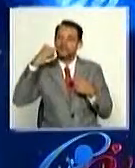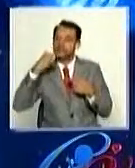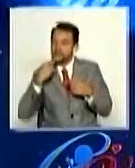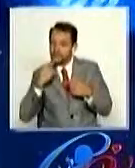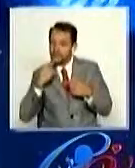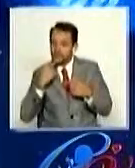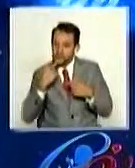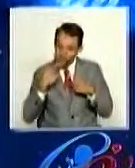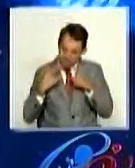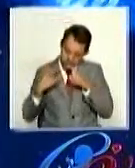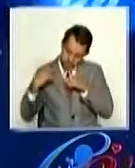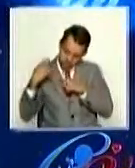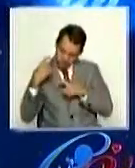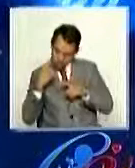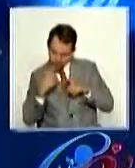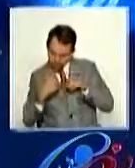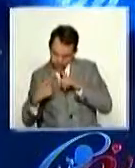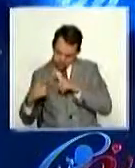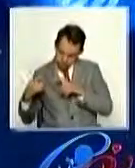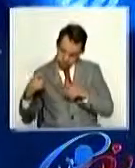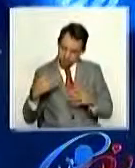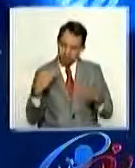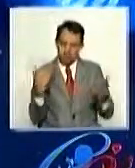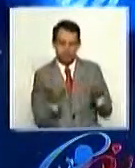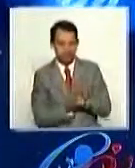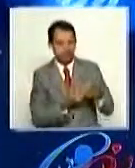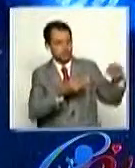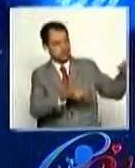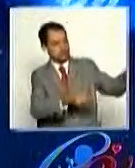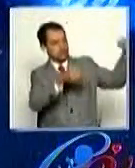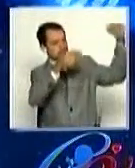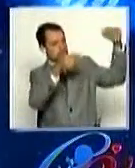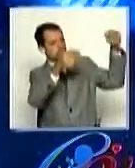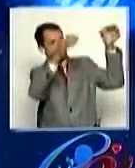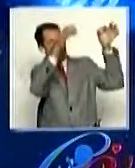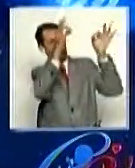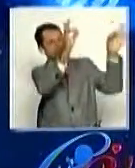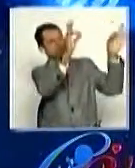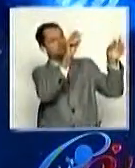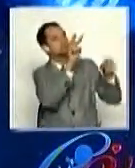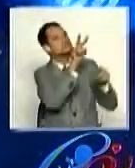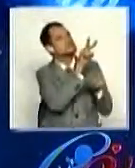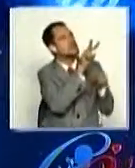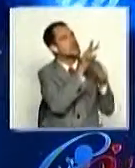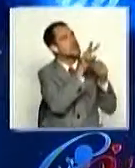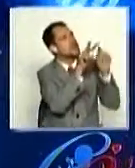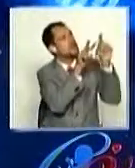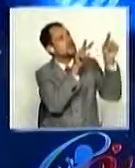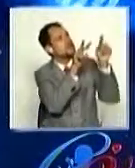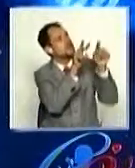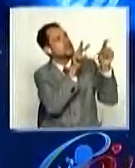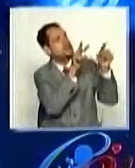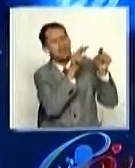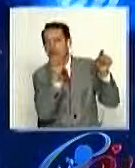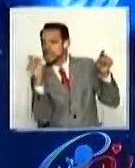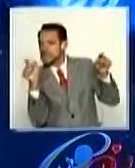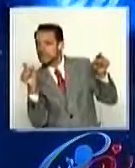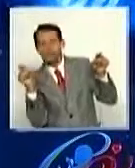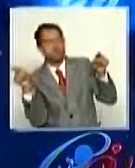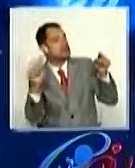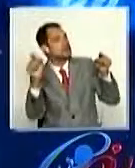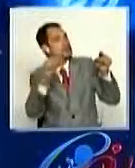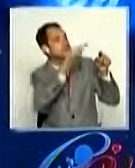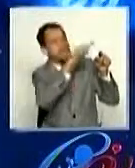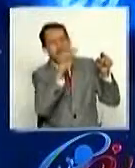el análisis, como hemos insistido, de la presencia de dientes en malposición. Este es el caso que se presentó